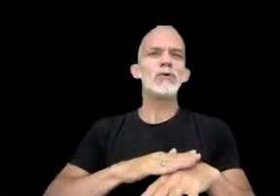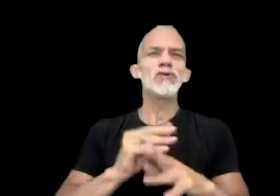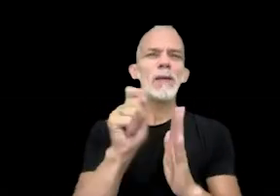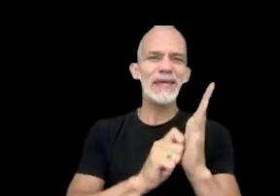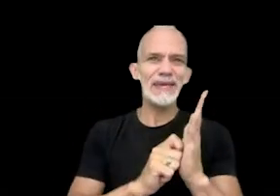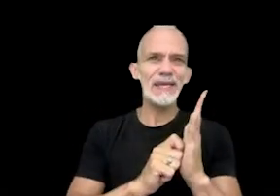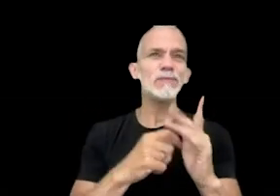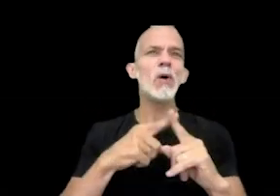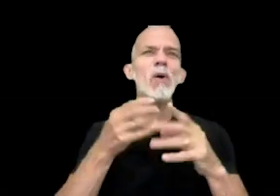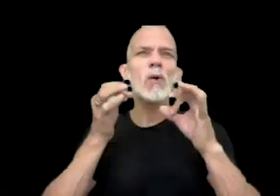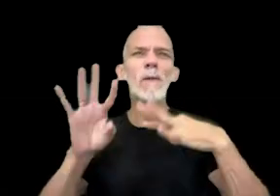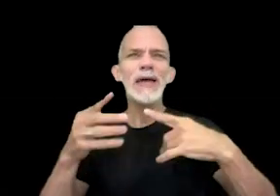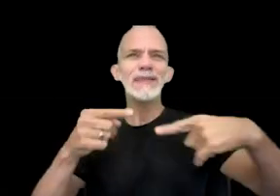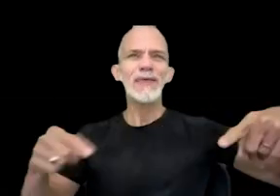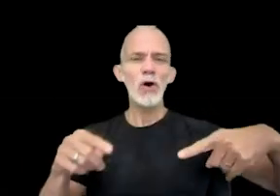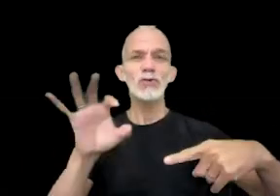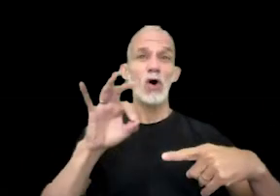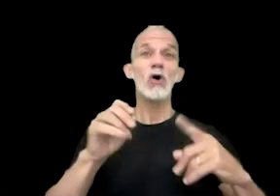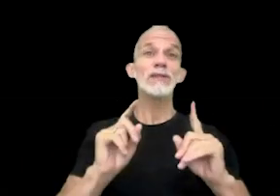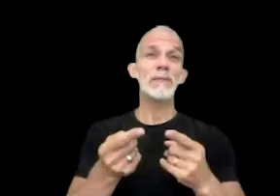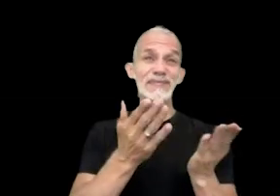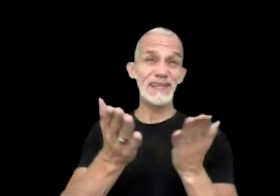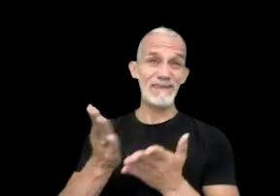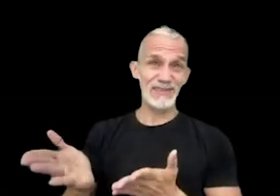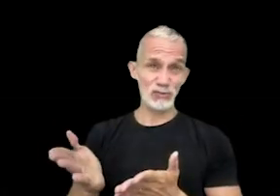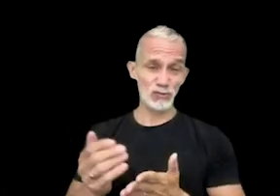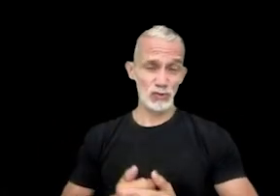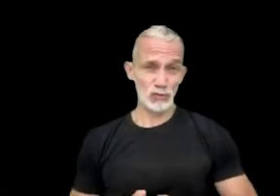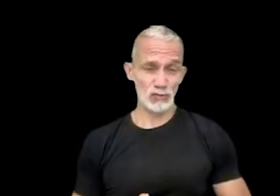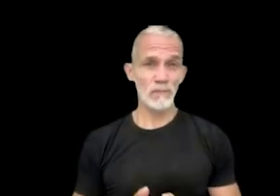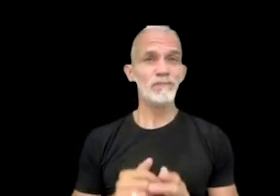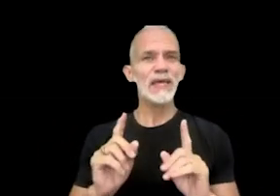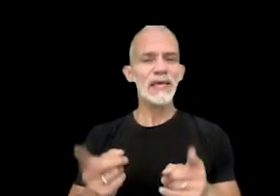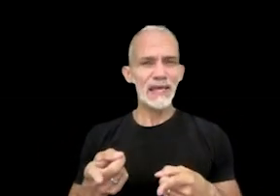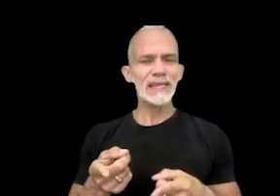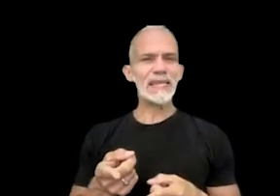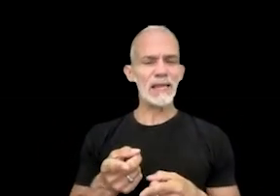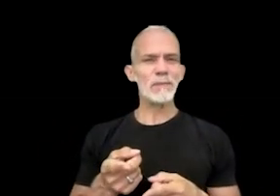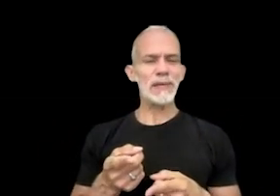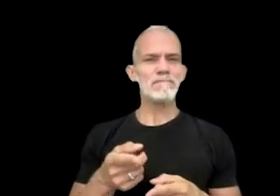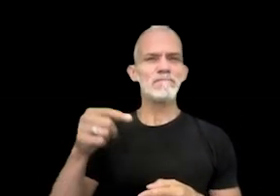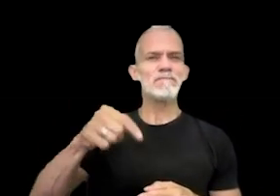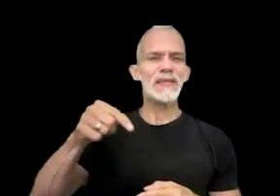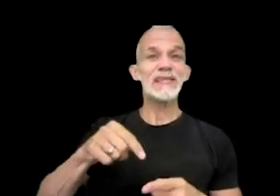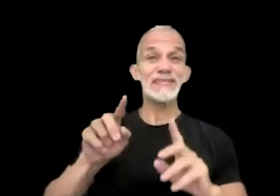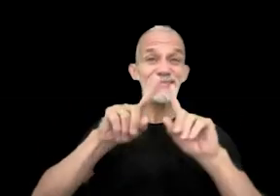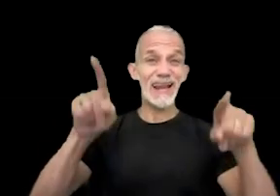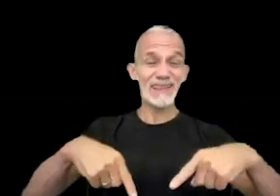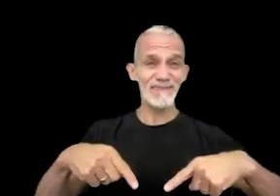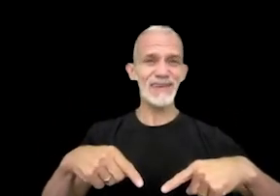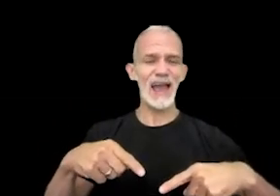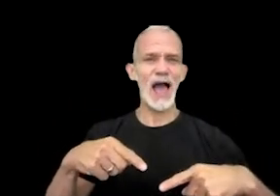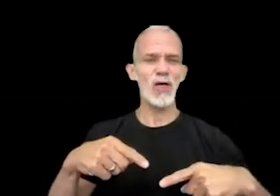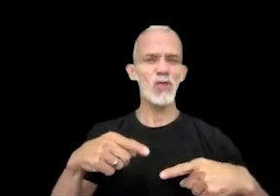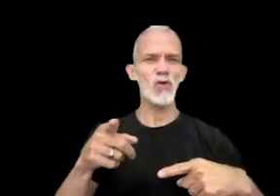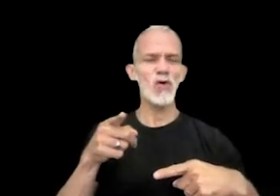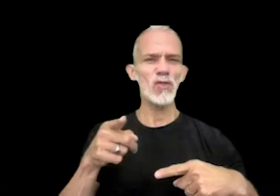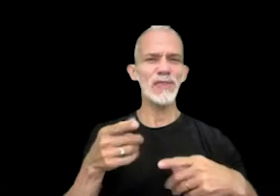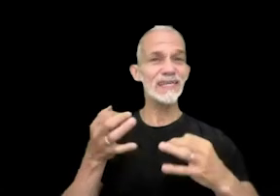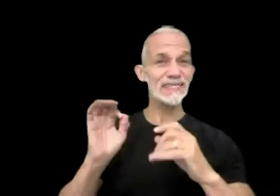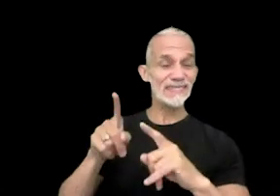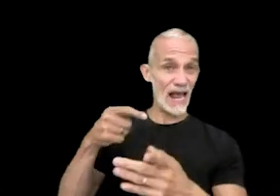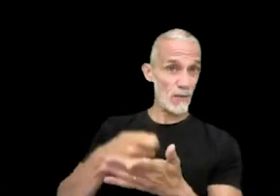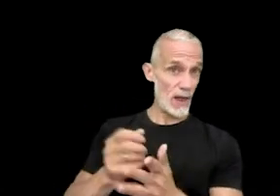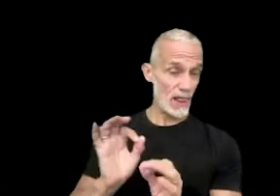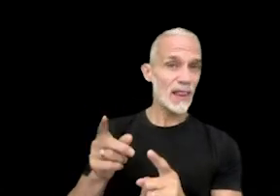por venta de bienes o locaciones de servicio. Sin embargo, este certificado de exclusión también